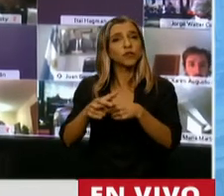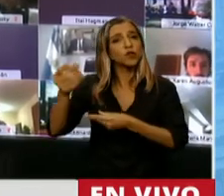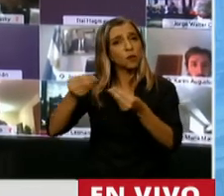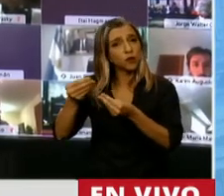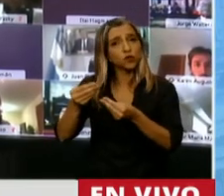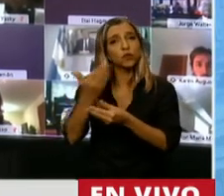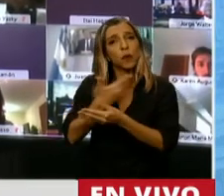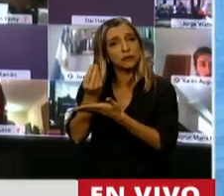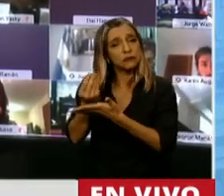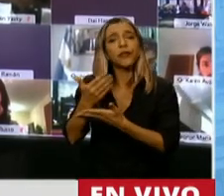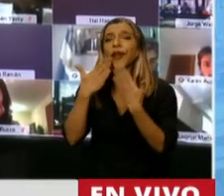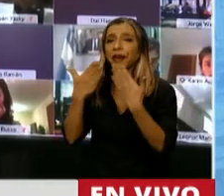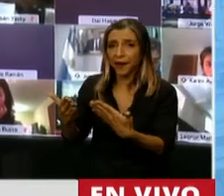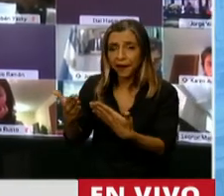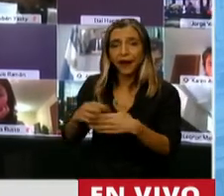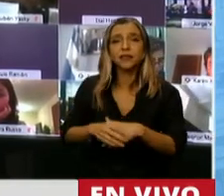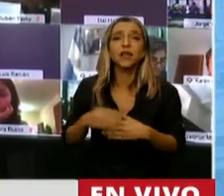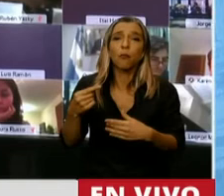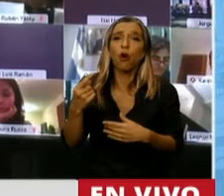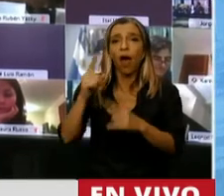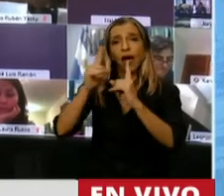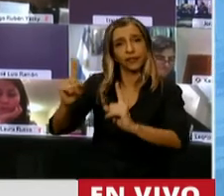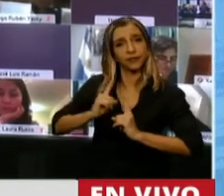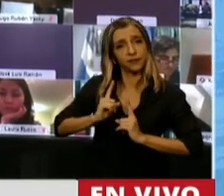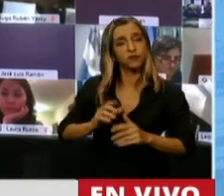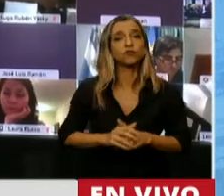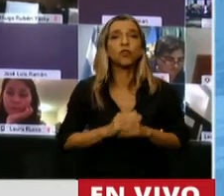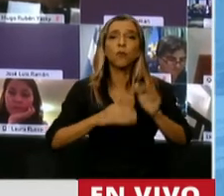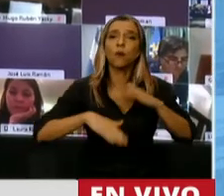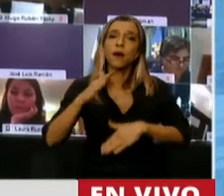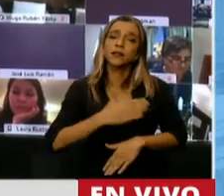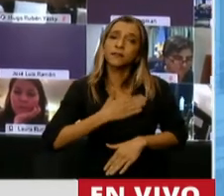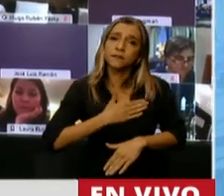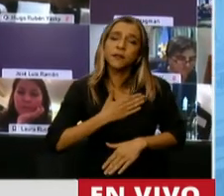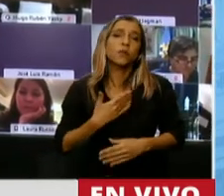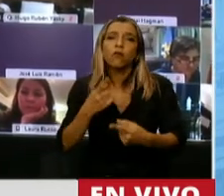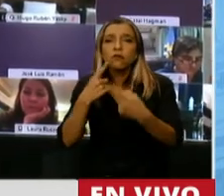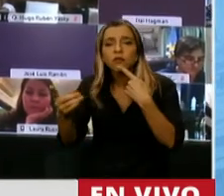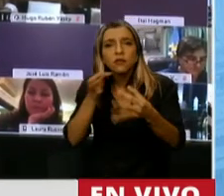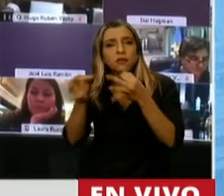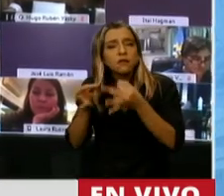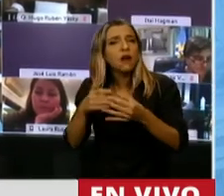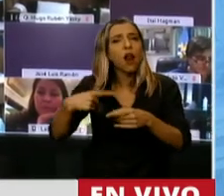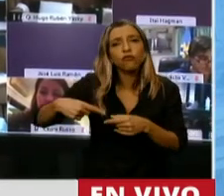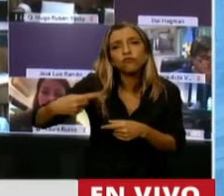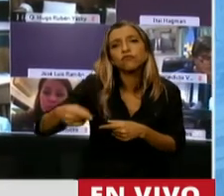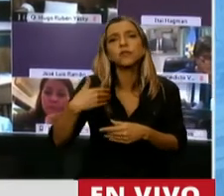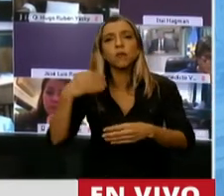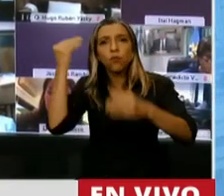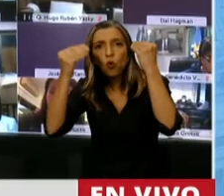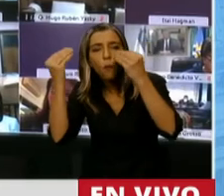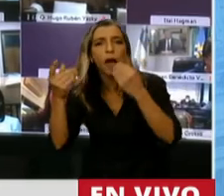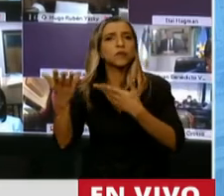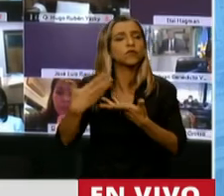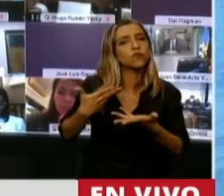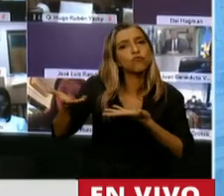pero lo que más celebró es el diálogo el diálogo permanente y la preocupación que